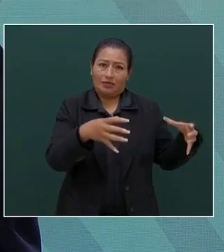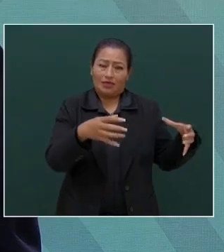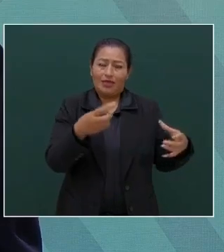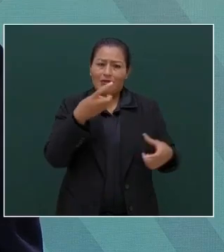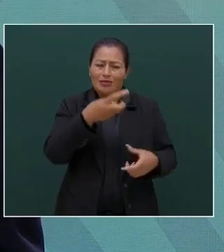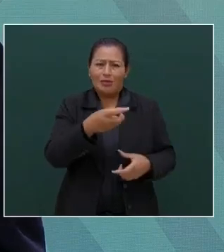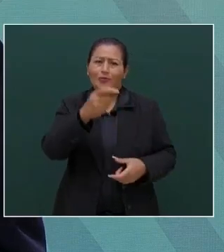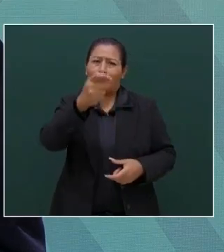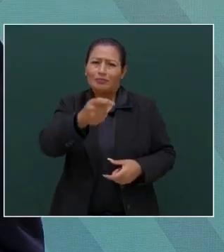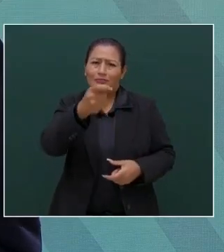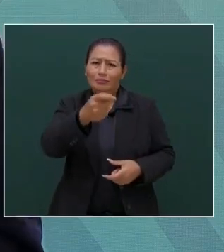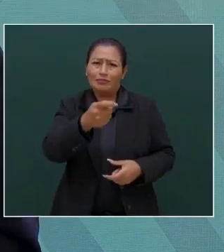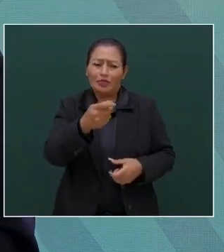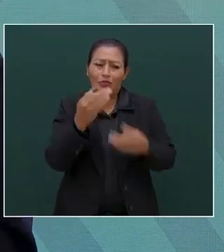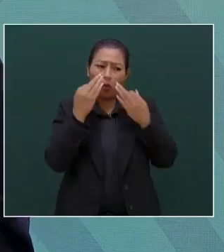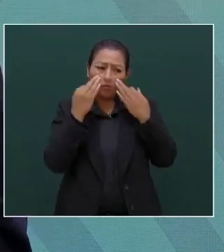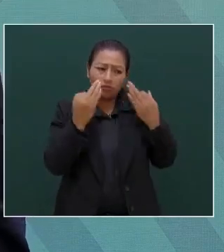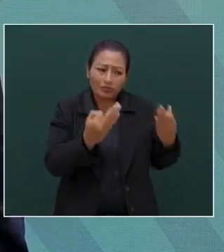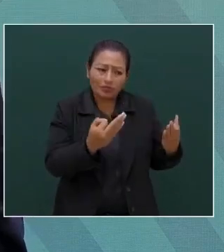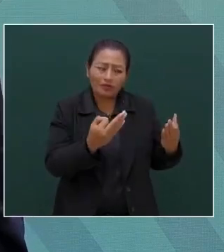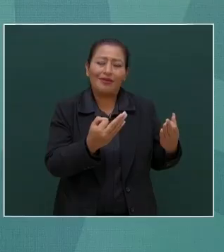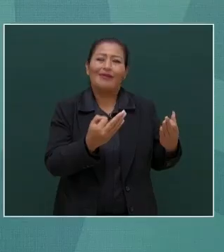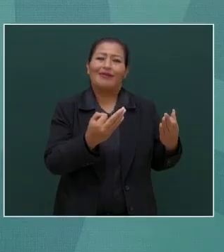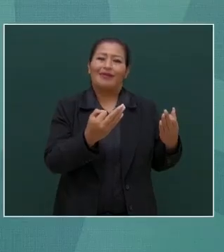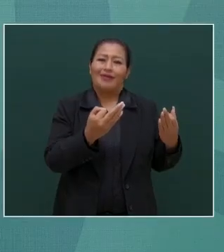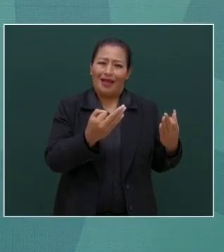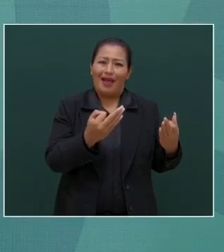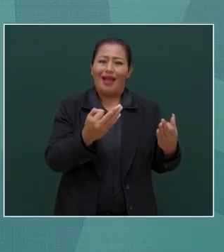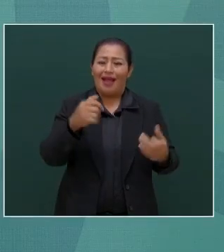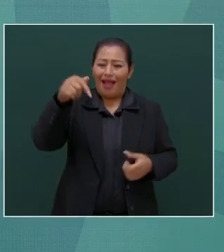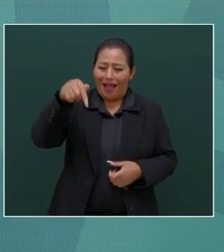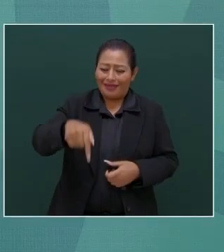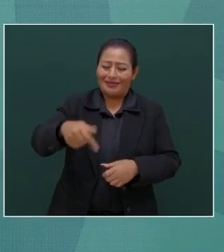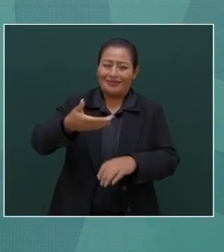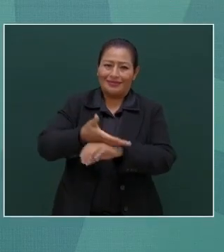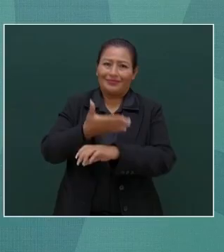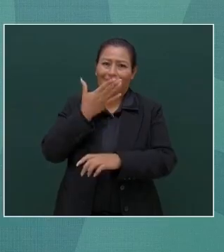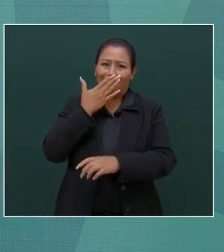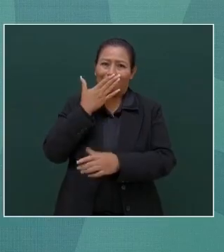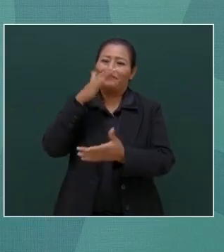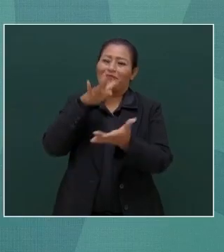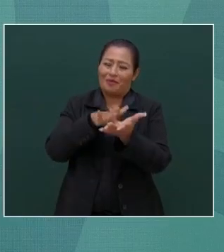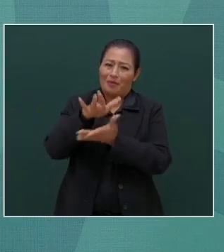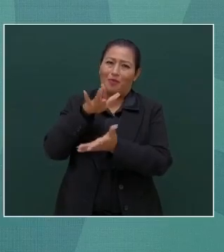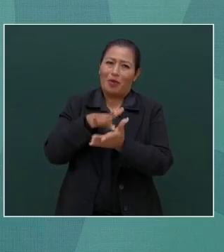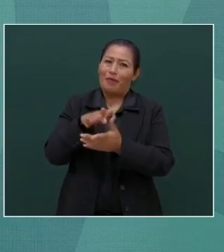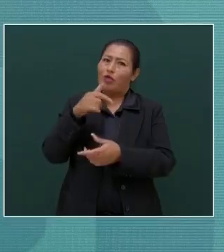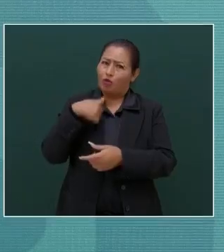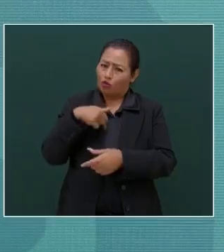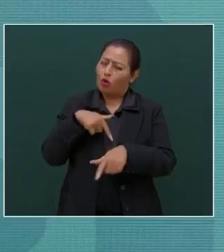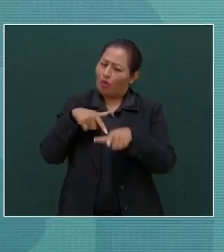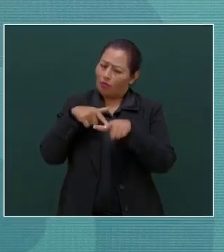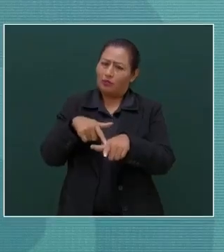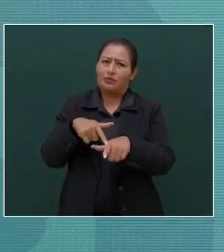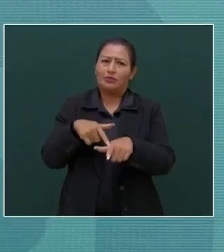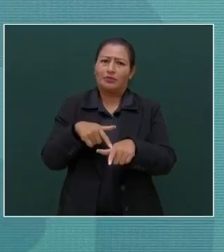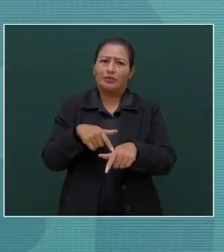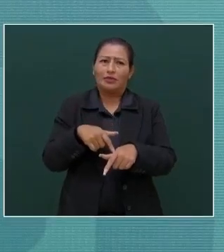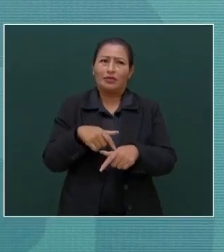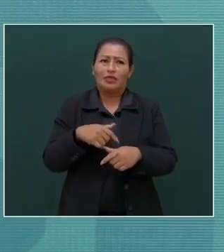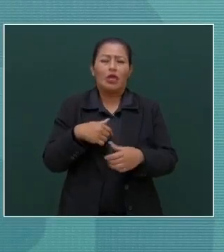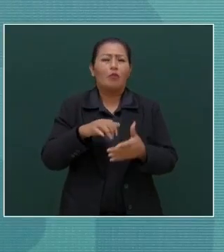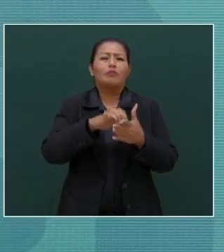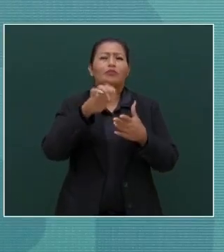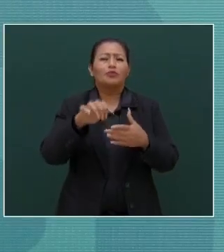de manifiesto que estamos apoyando a Sonora y vamos a seguir apoyando a Sonora. No sé si,